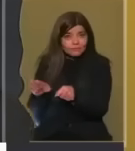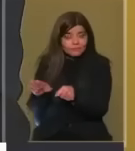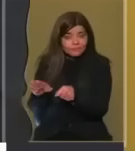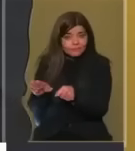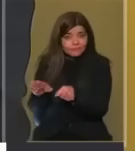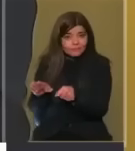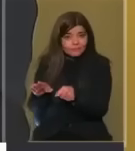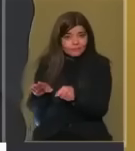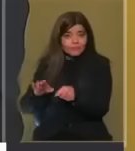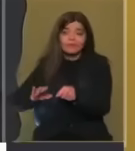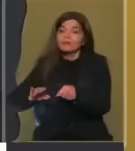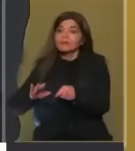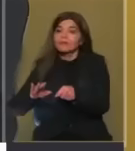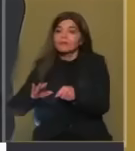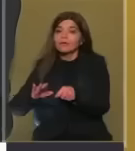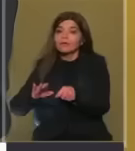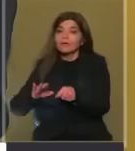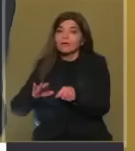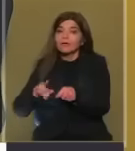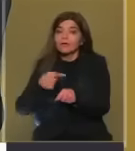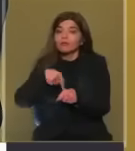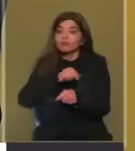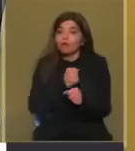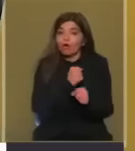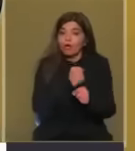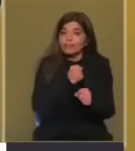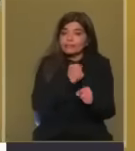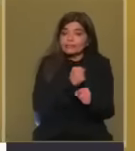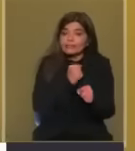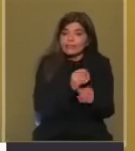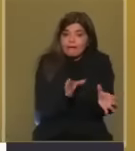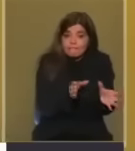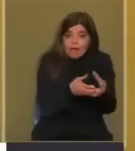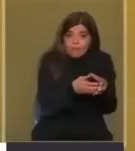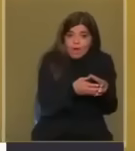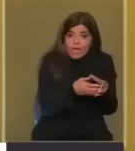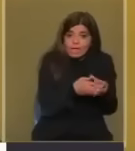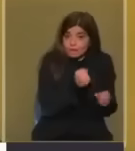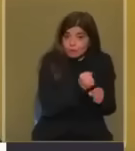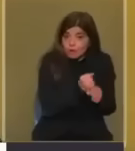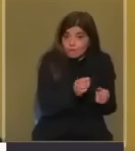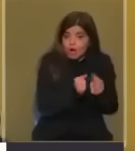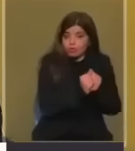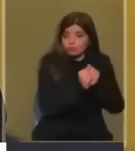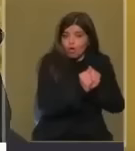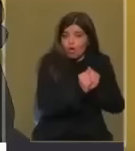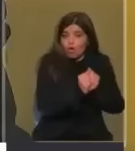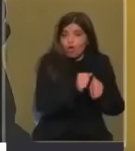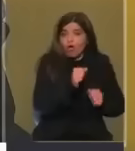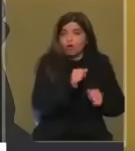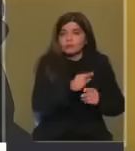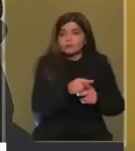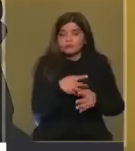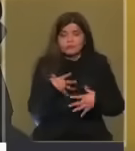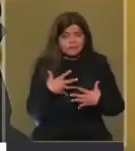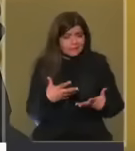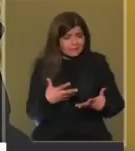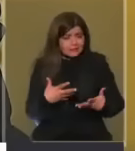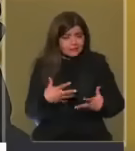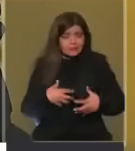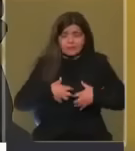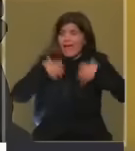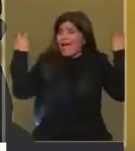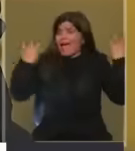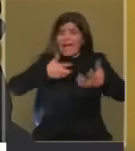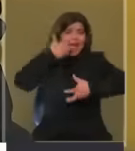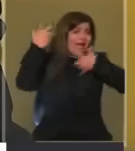el crew de Tony, todos los que trabajan en Rift Valley, todo su equipo, sus choferes, estaban demasiado alterados,